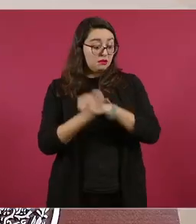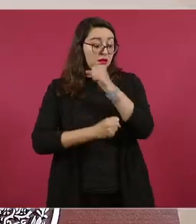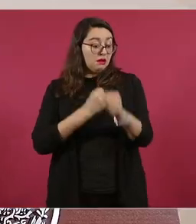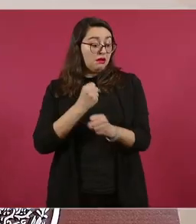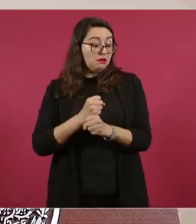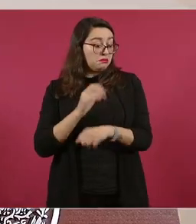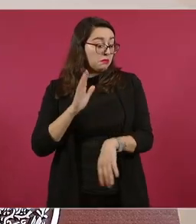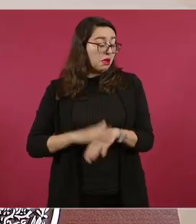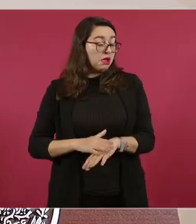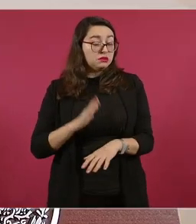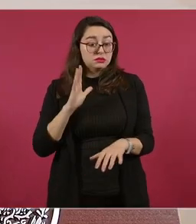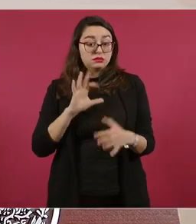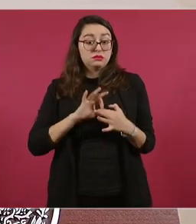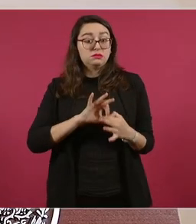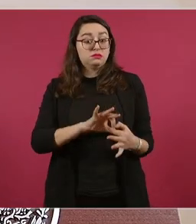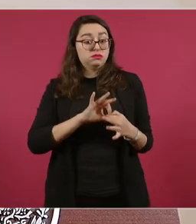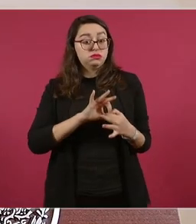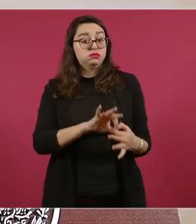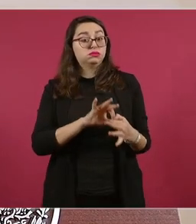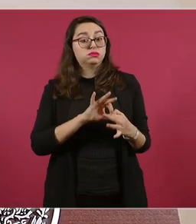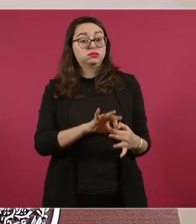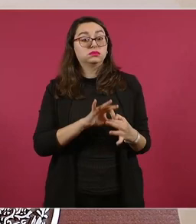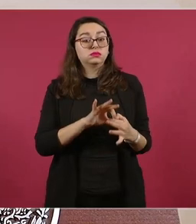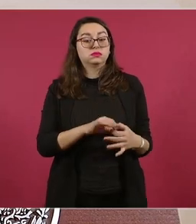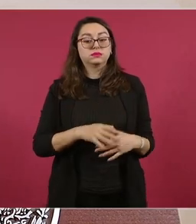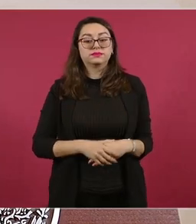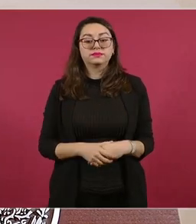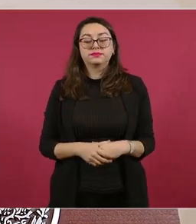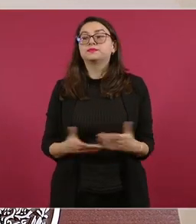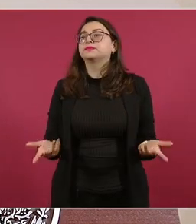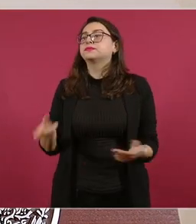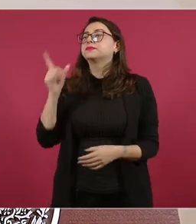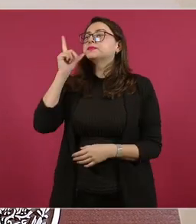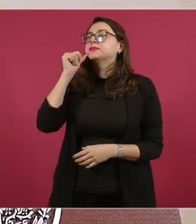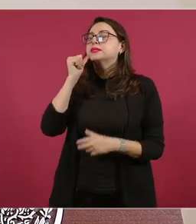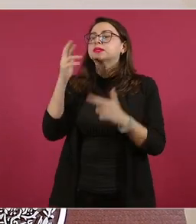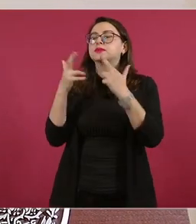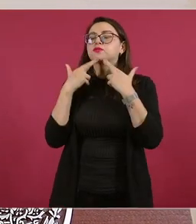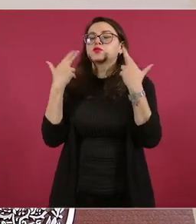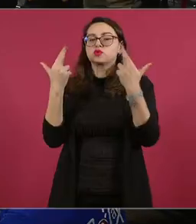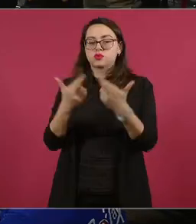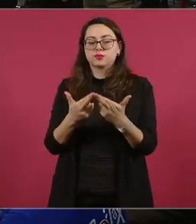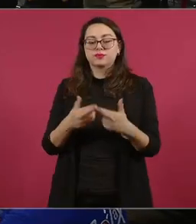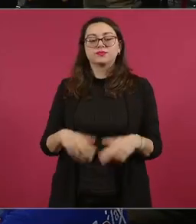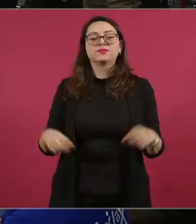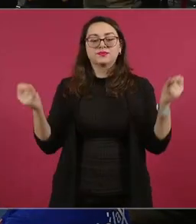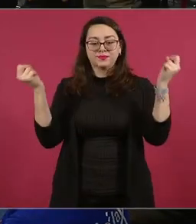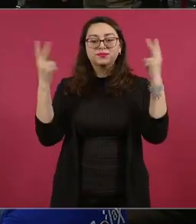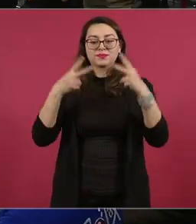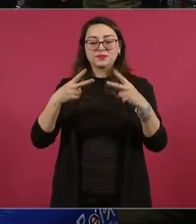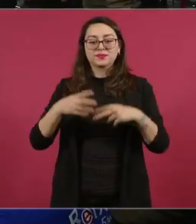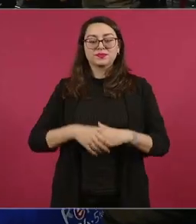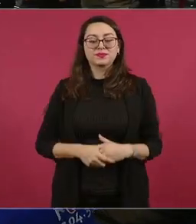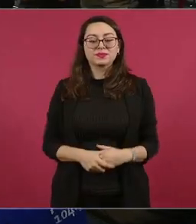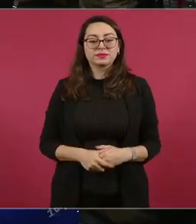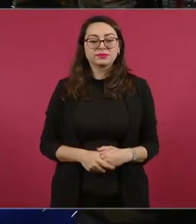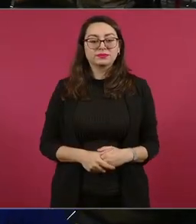años. Sí. Mañana la reunión. Bueno, nos vemos entonces.